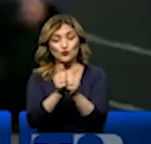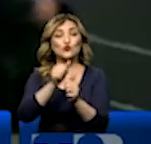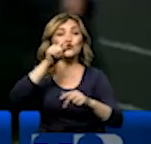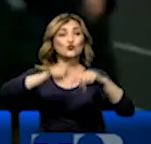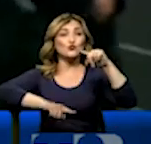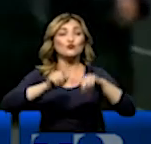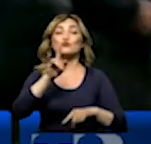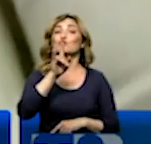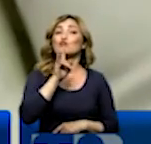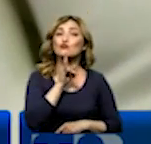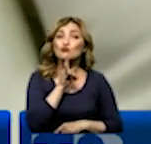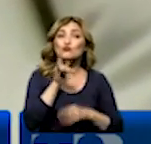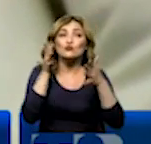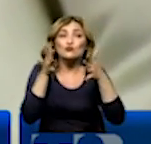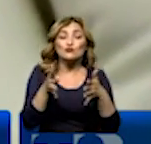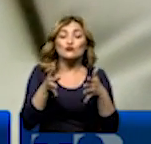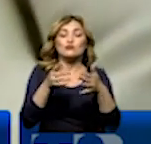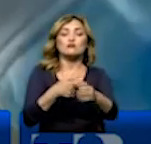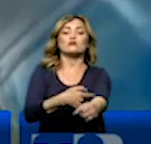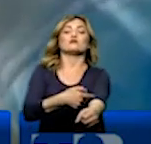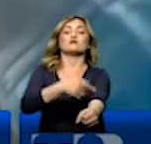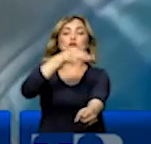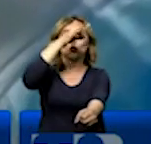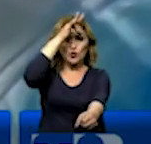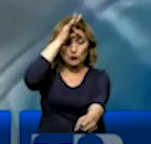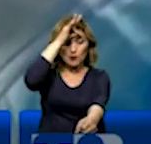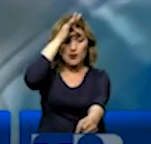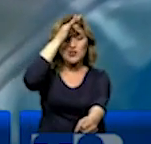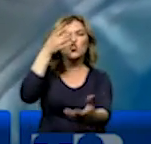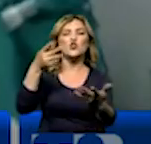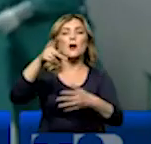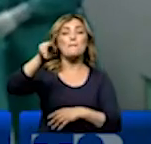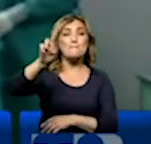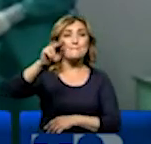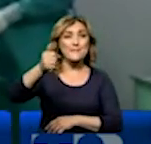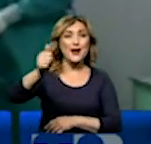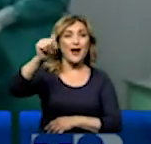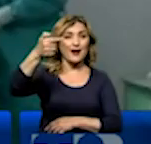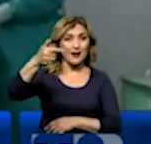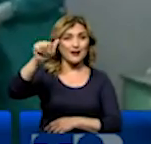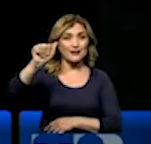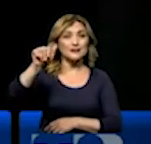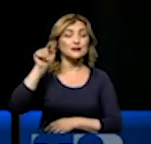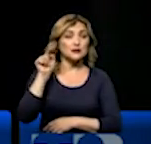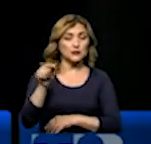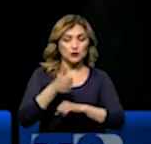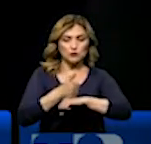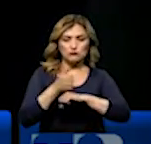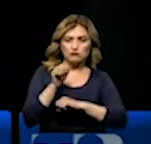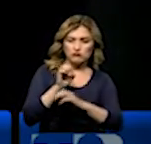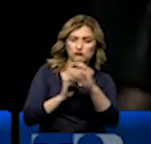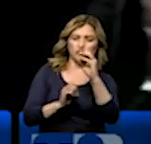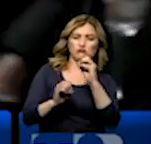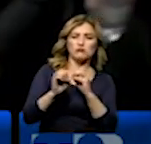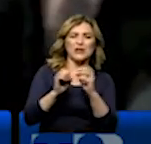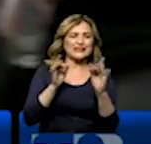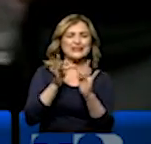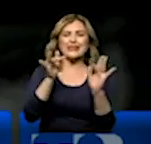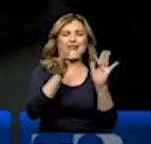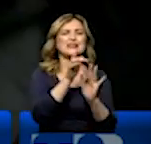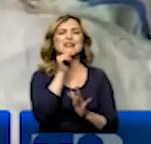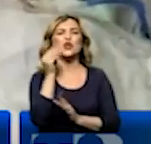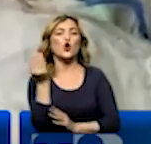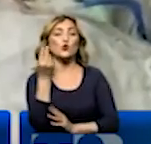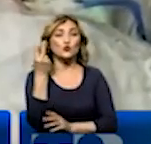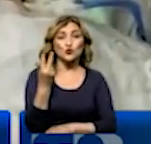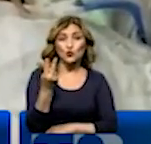amiga estadounidense, se encuentra internada en un hospital de Praga. Las autoridades de ese país observan a quienes estuvieron cerca de las